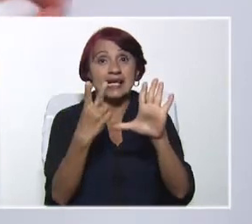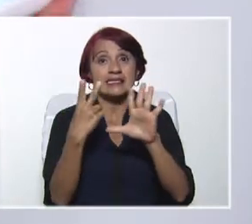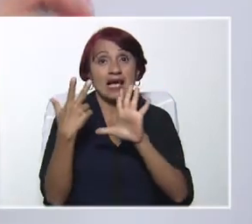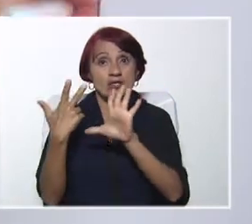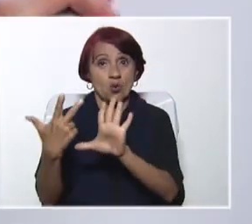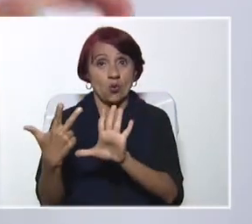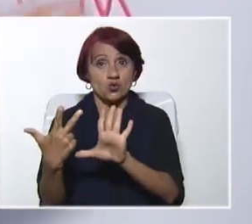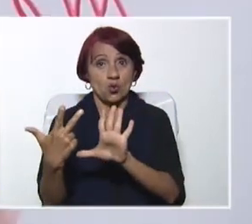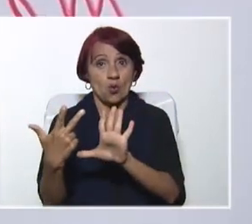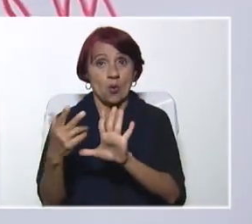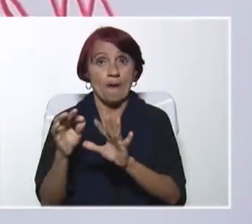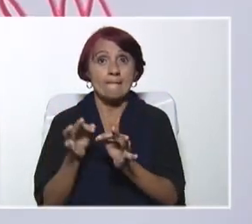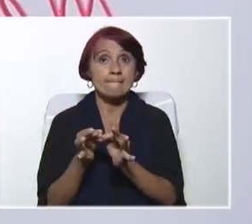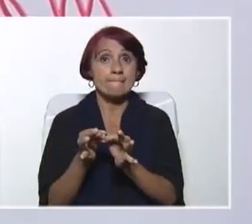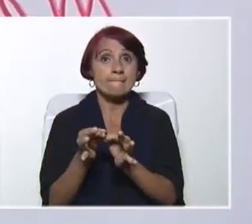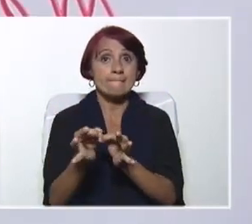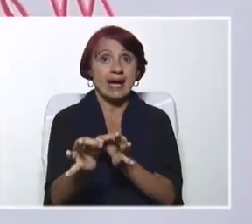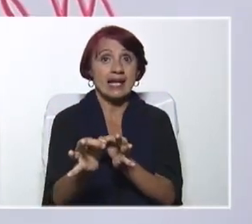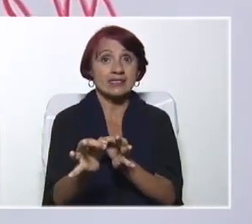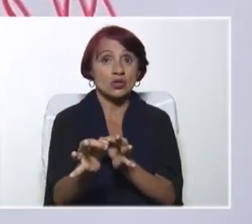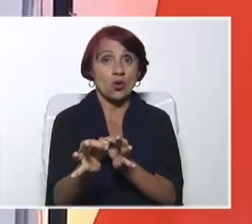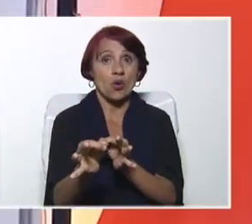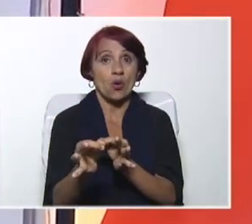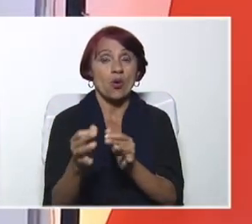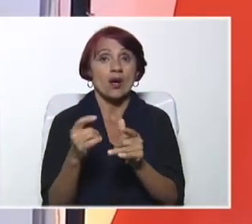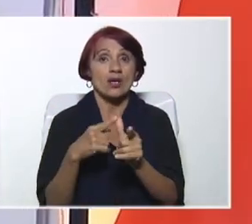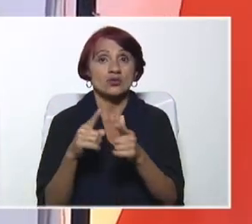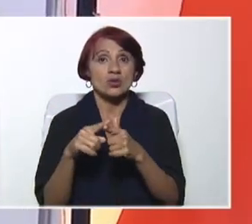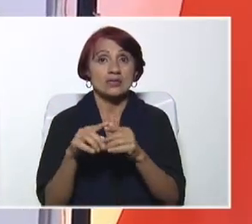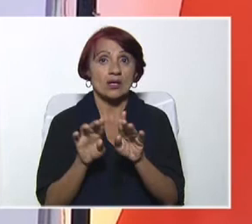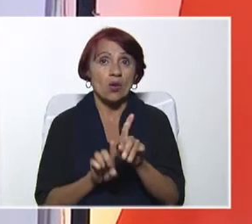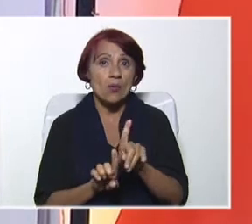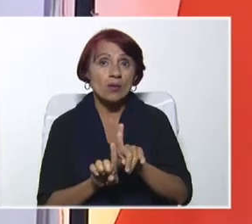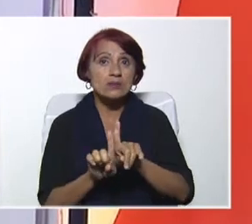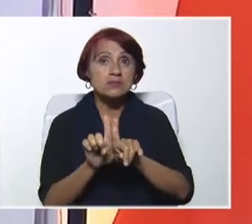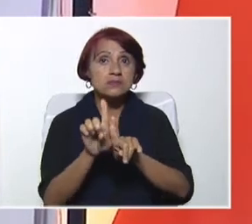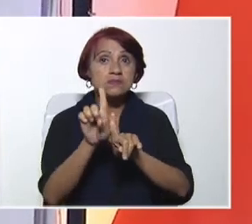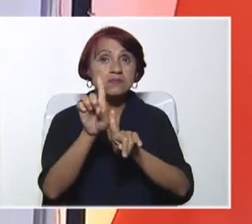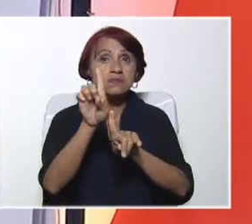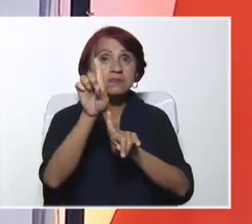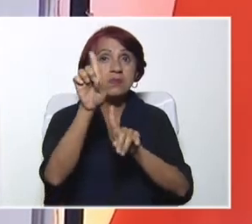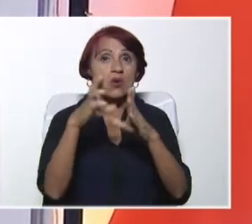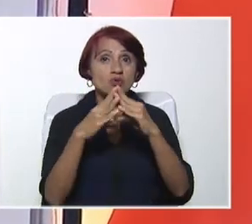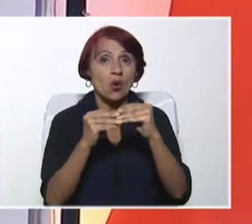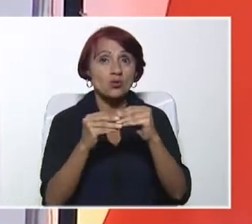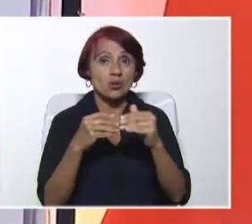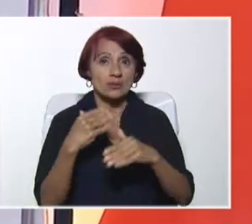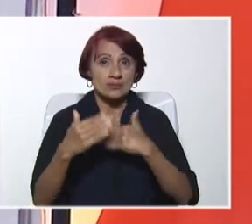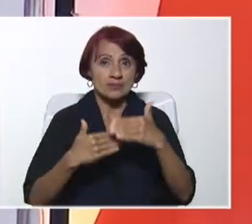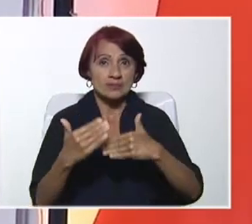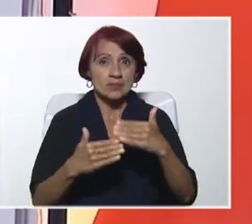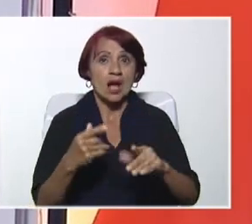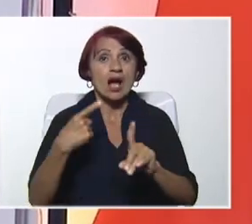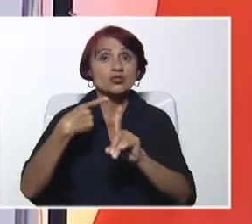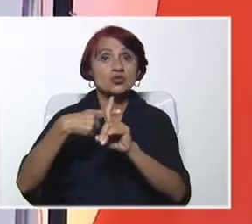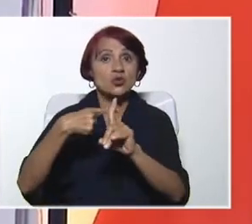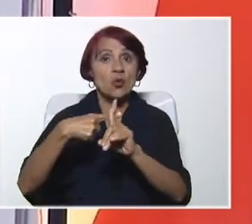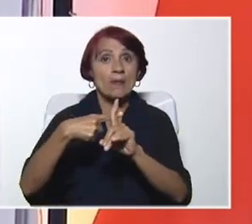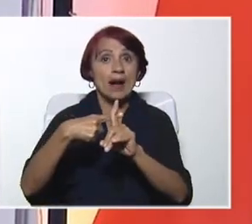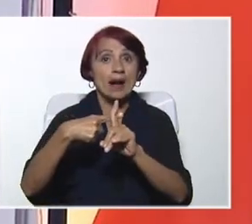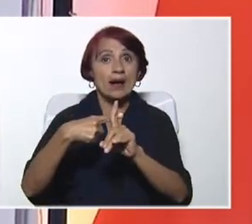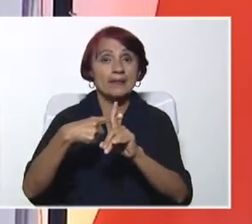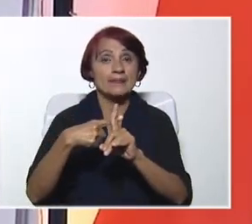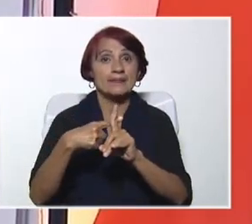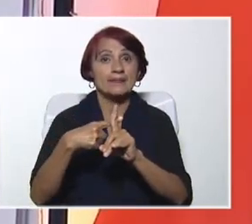78 metros. Podemos reescribir esto a través de una sucesión de suma de la siguiente